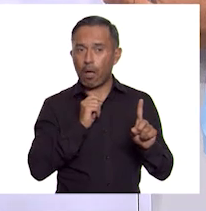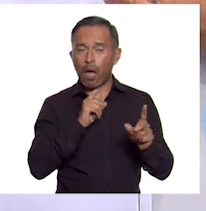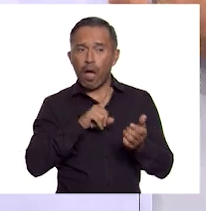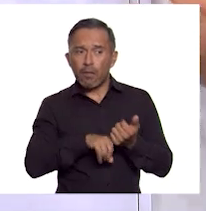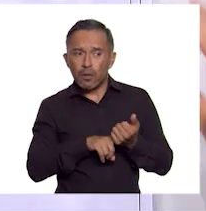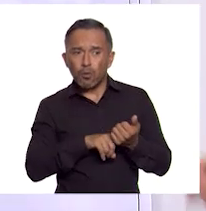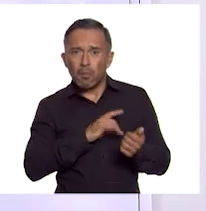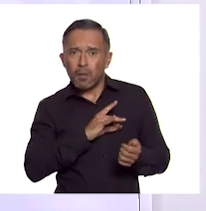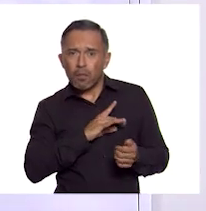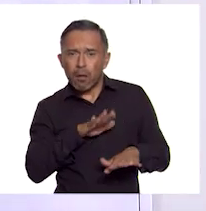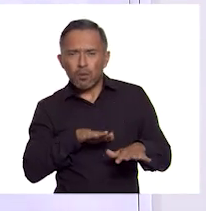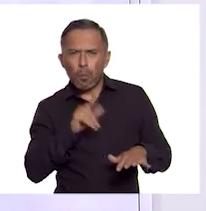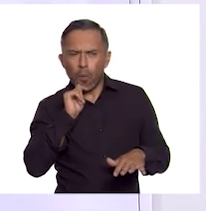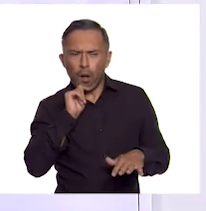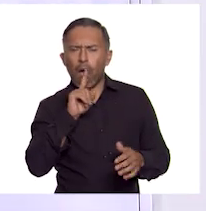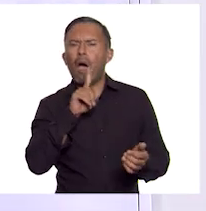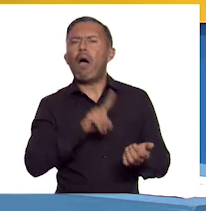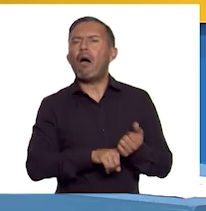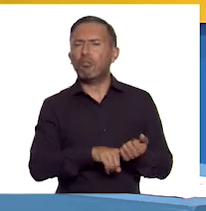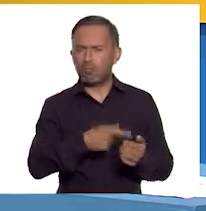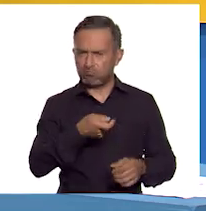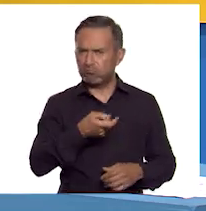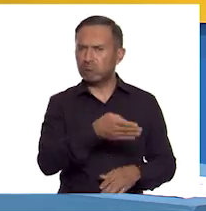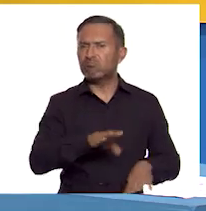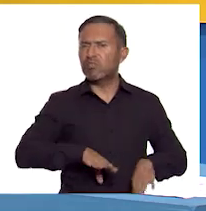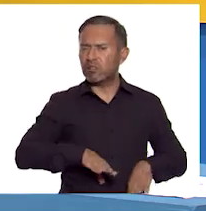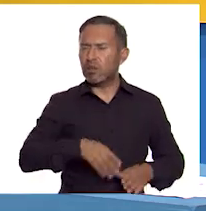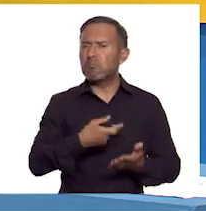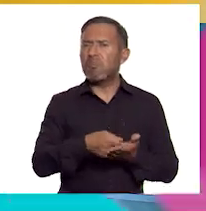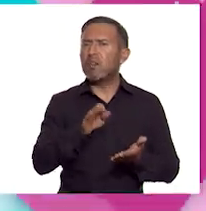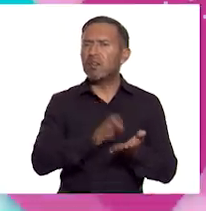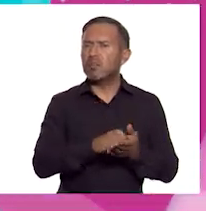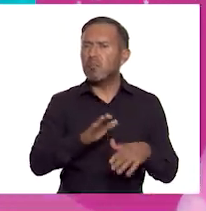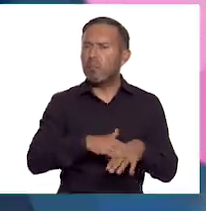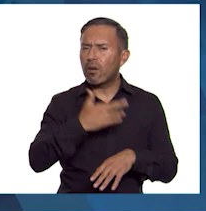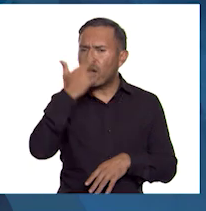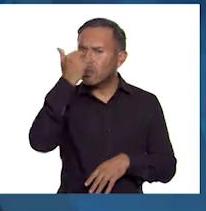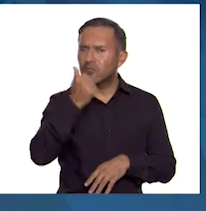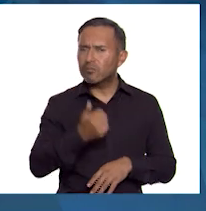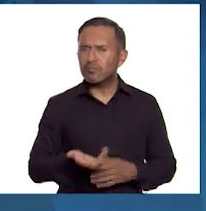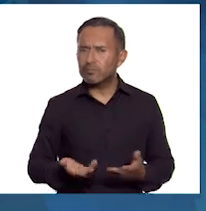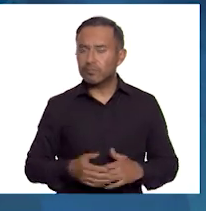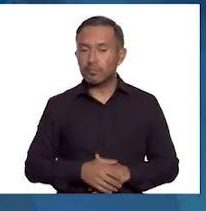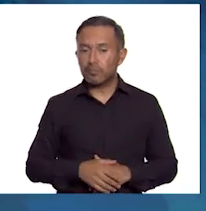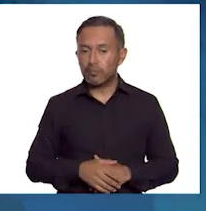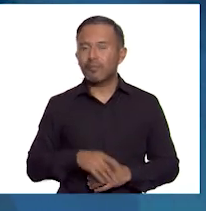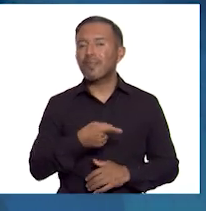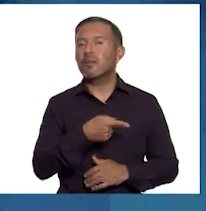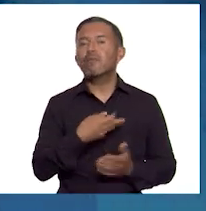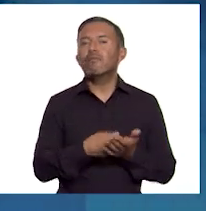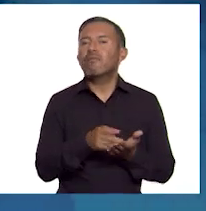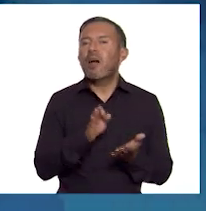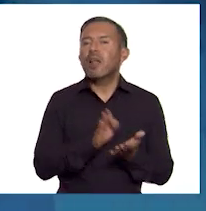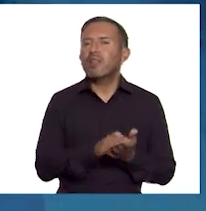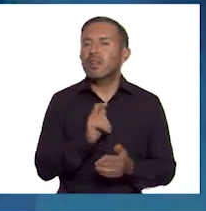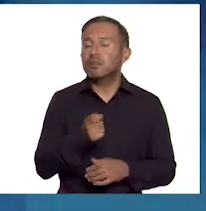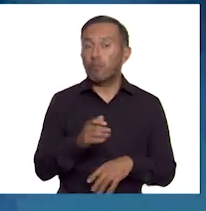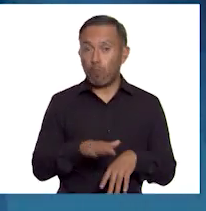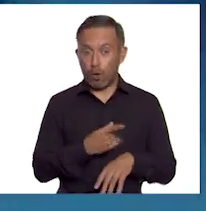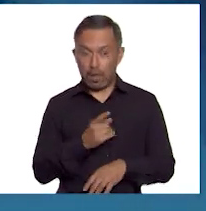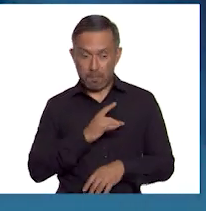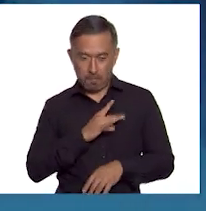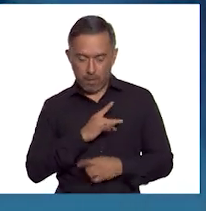en algunas ocasiones? Piénsenlo bien. ¿Por qué será? Pues es valiente porque el miedo